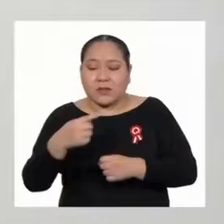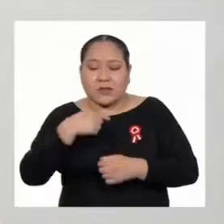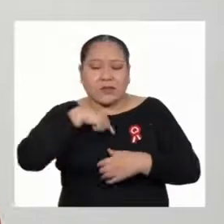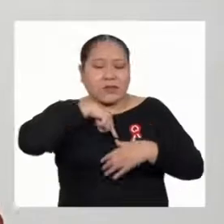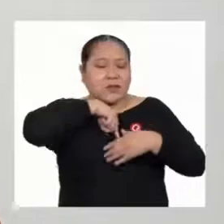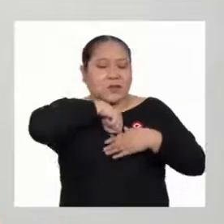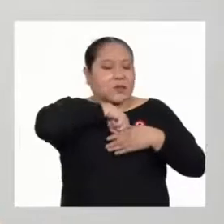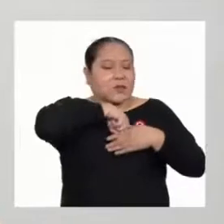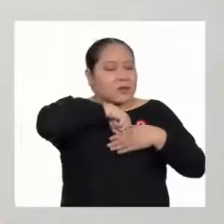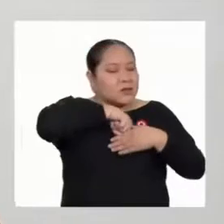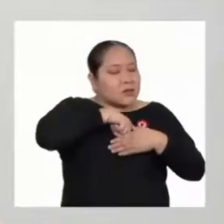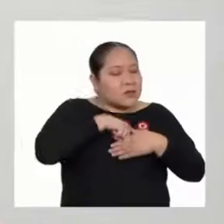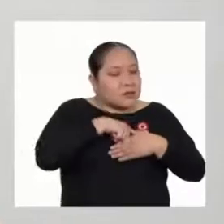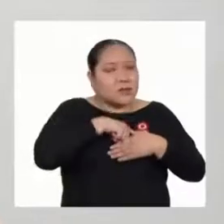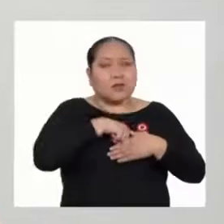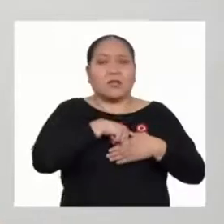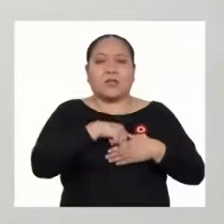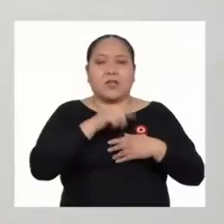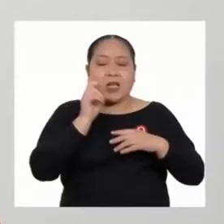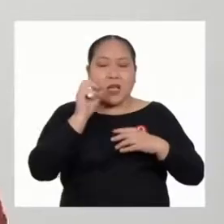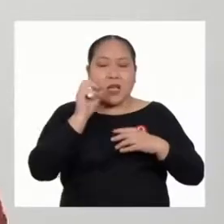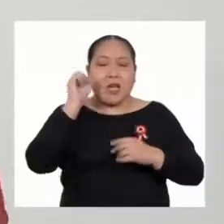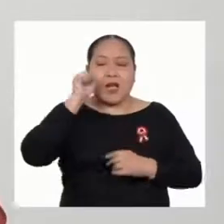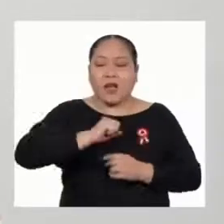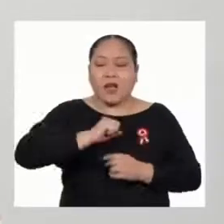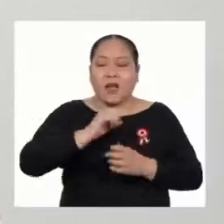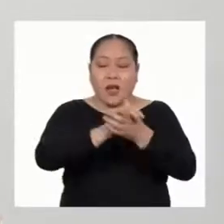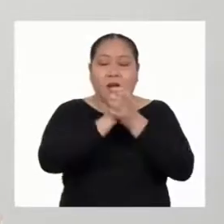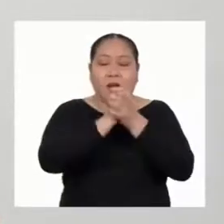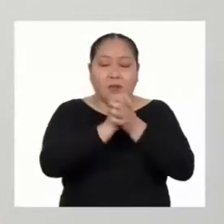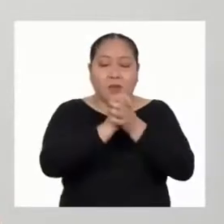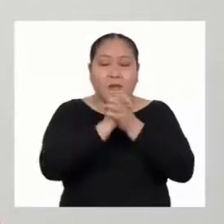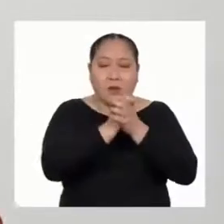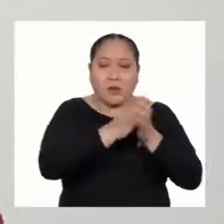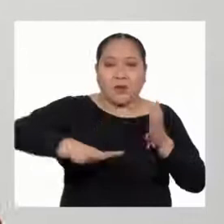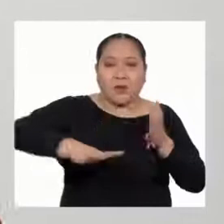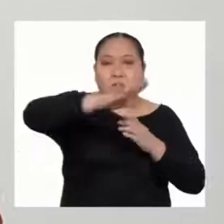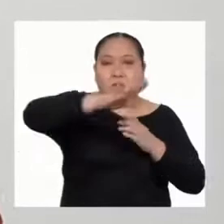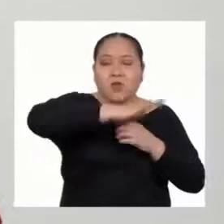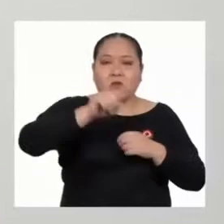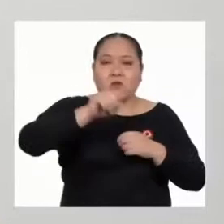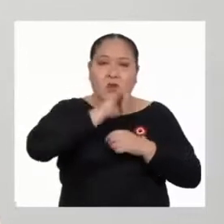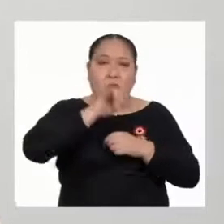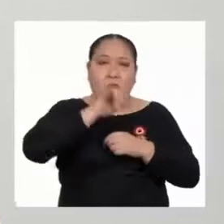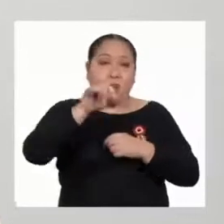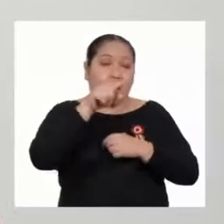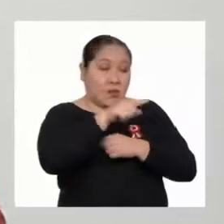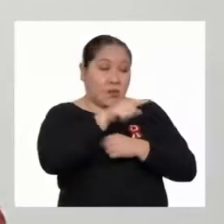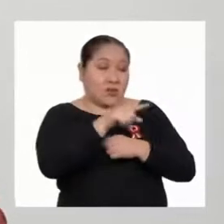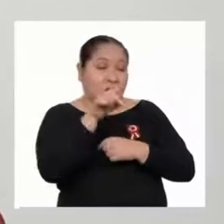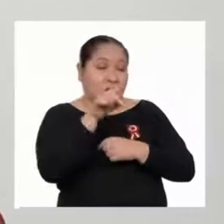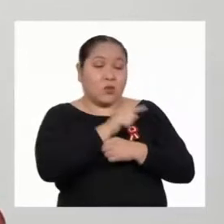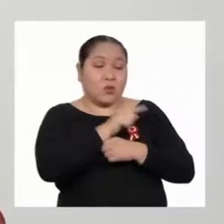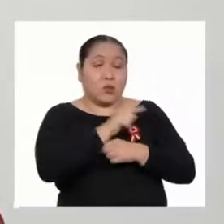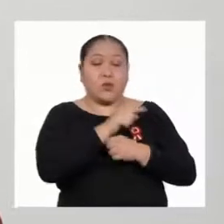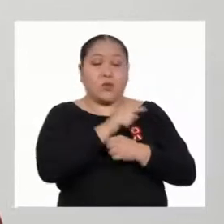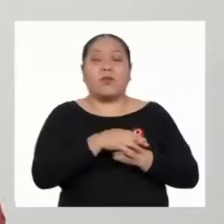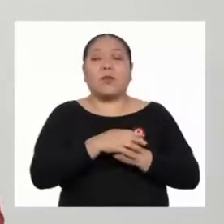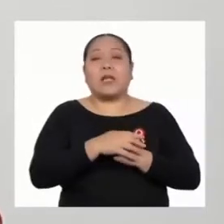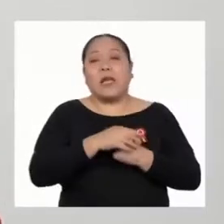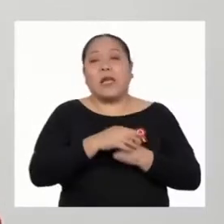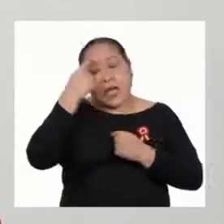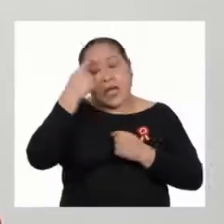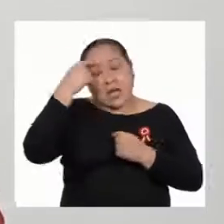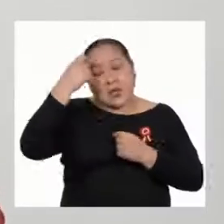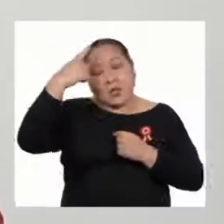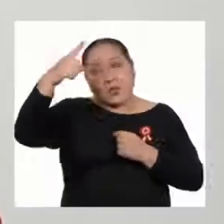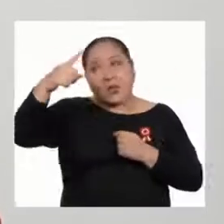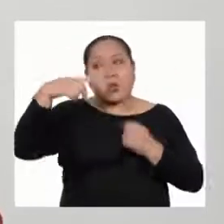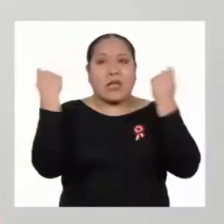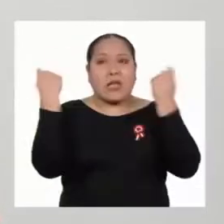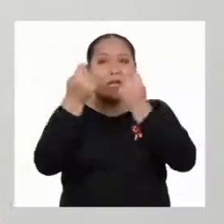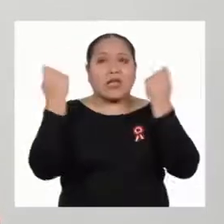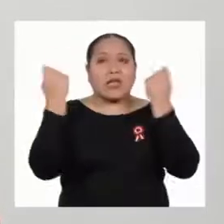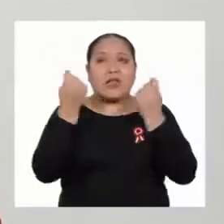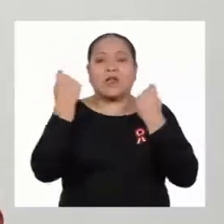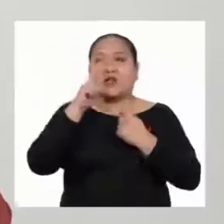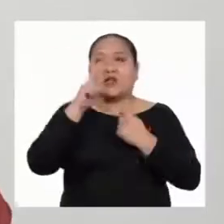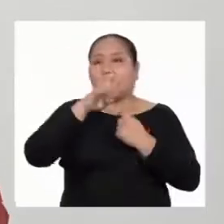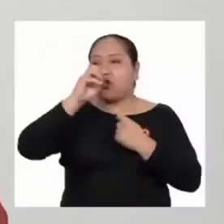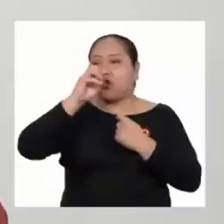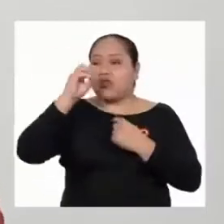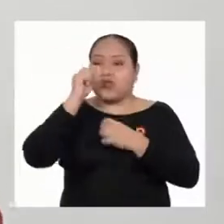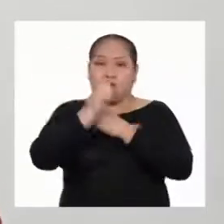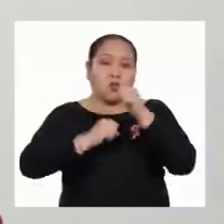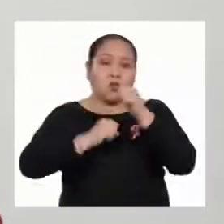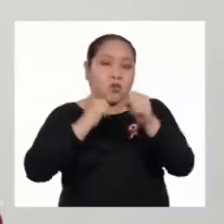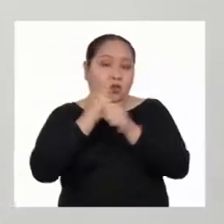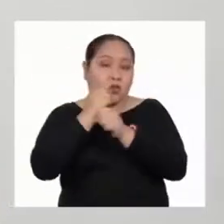removido. Creo que si todas nuestras amigas y amigos se llevan esa misma sensación, el sueño de llegar a un bicentenario sin